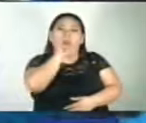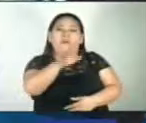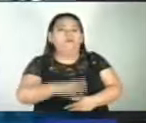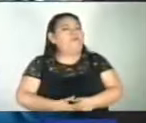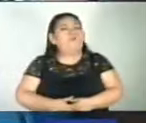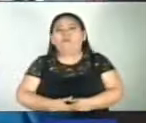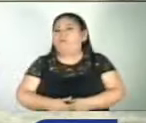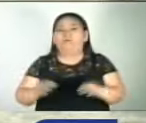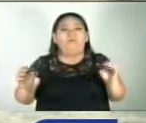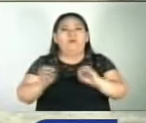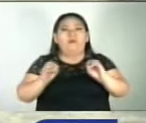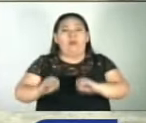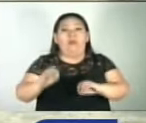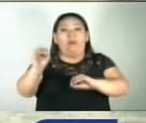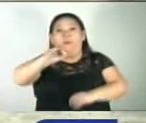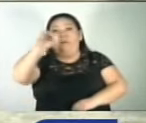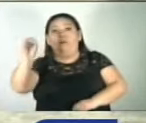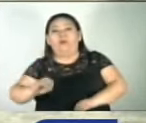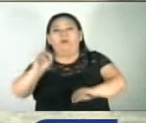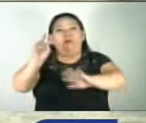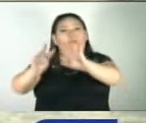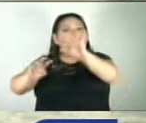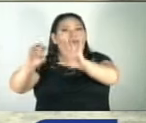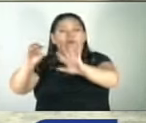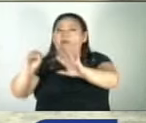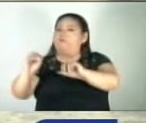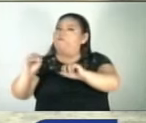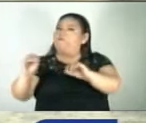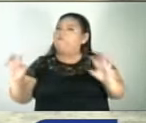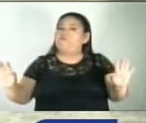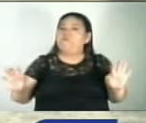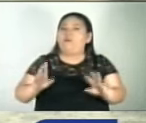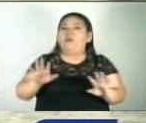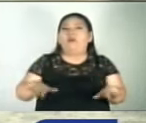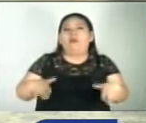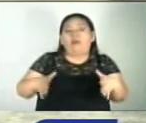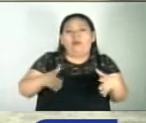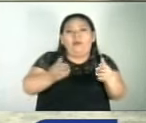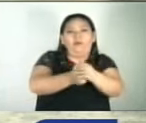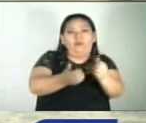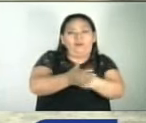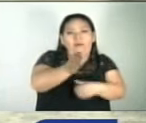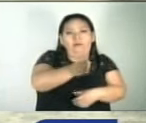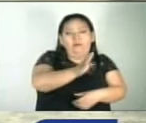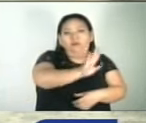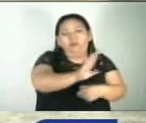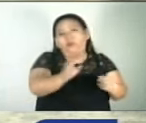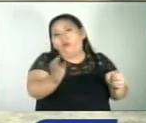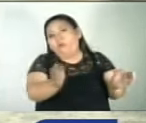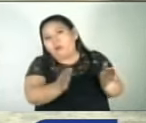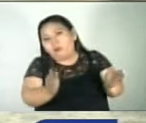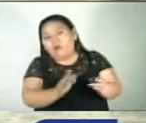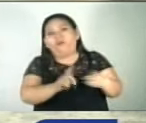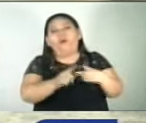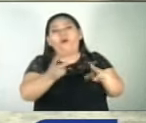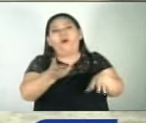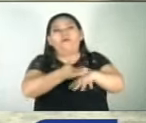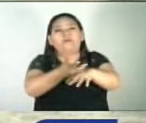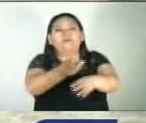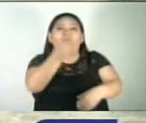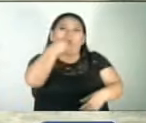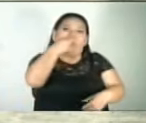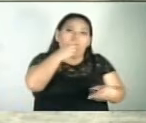vamos a afectar al 70% de la población, además que el hecho de afectar el transporte público, pues afecta el traslado de los